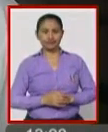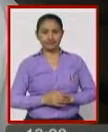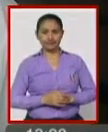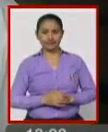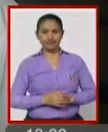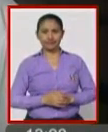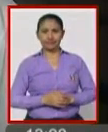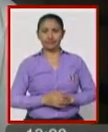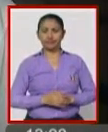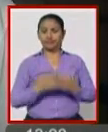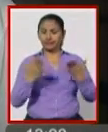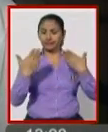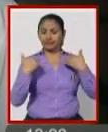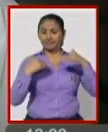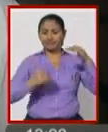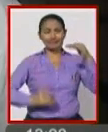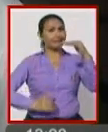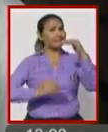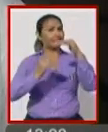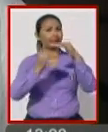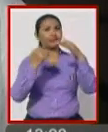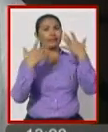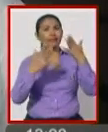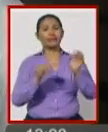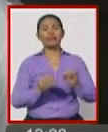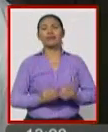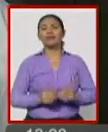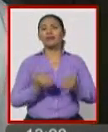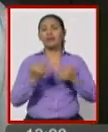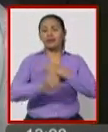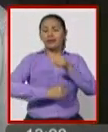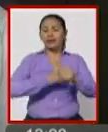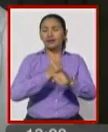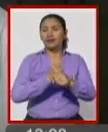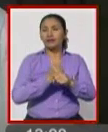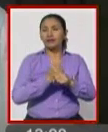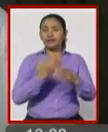que vamos a llegar al tope de lo que ha sido la presente gestión.